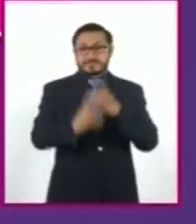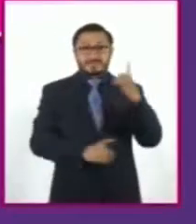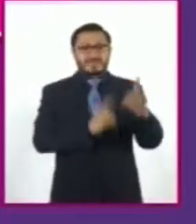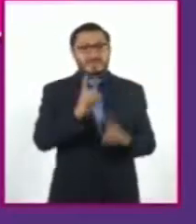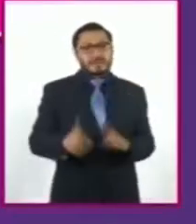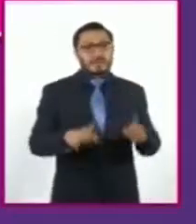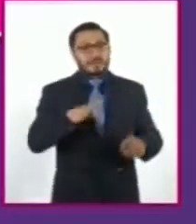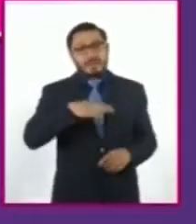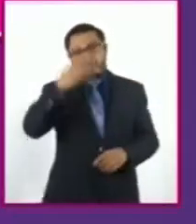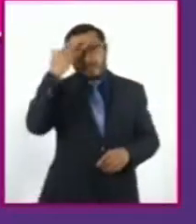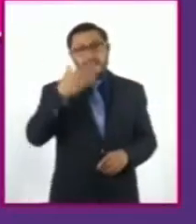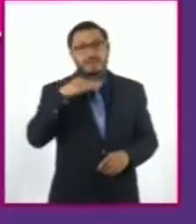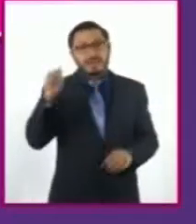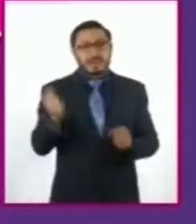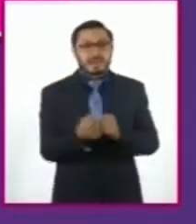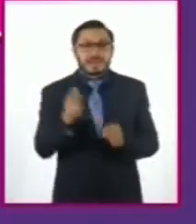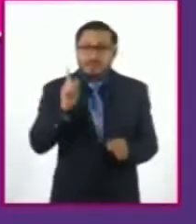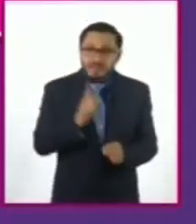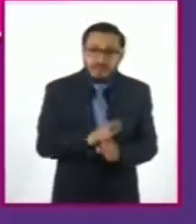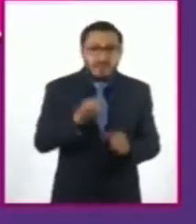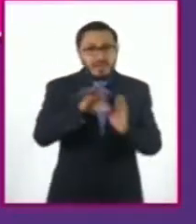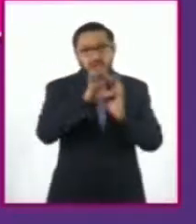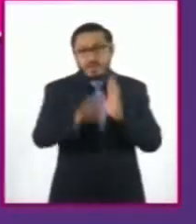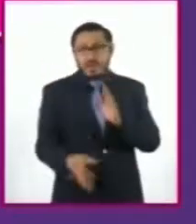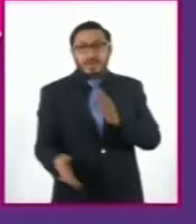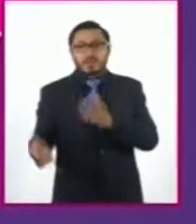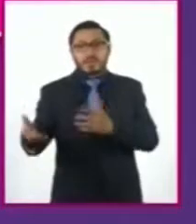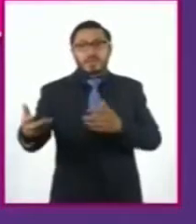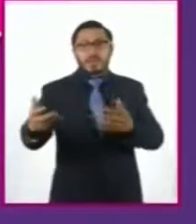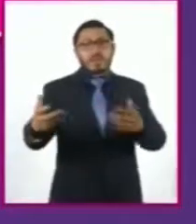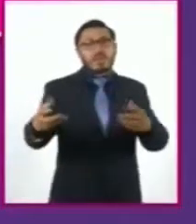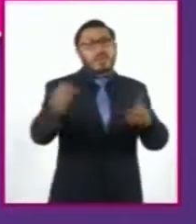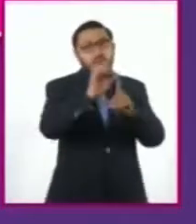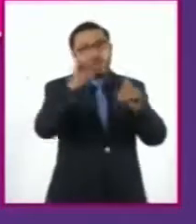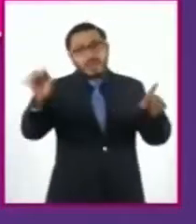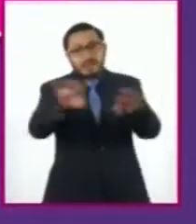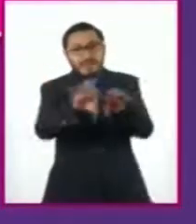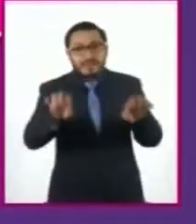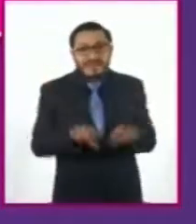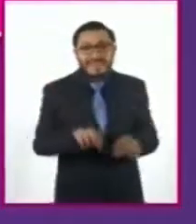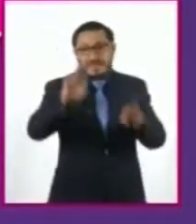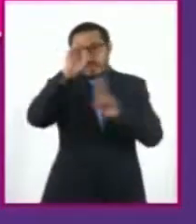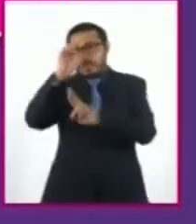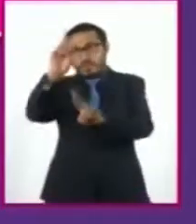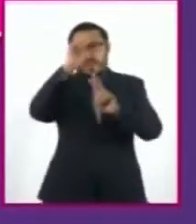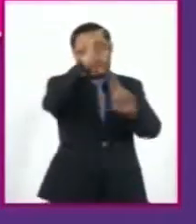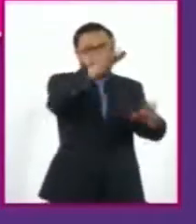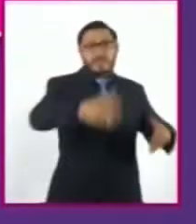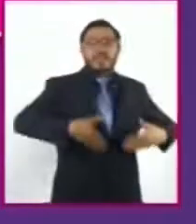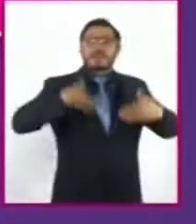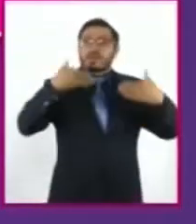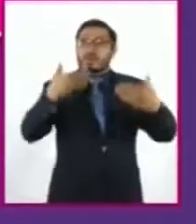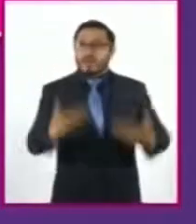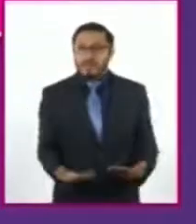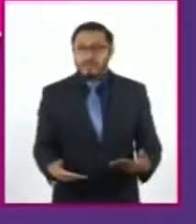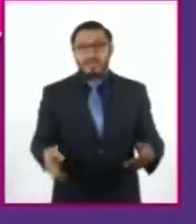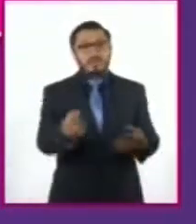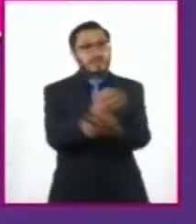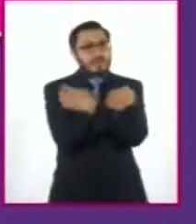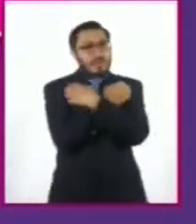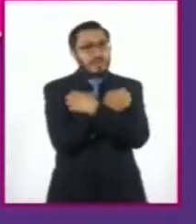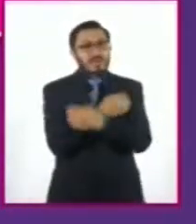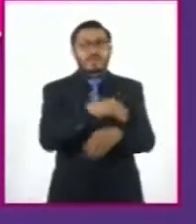desarrollan habilidades sociales como la colaboración, respeto, confianza, disciplina